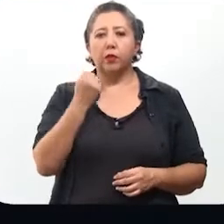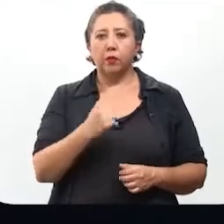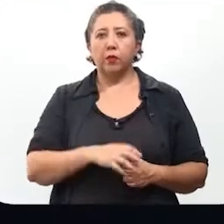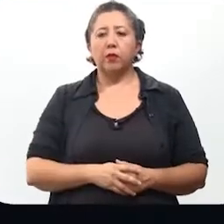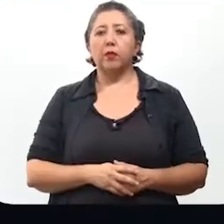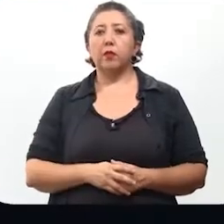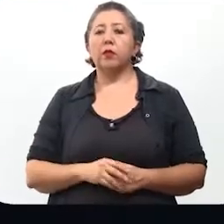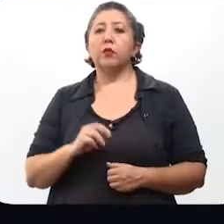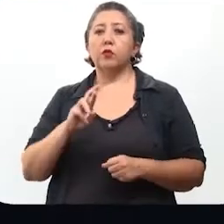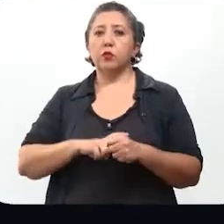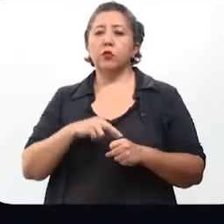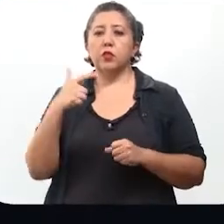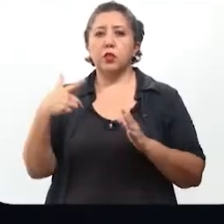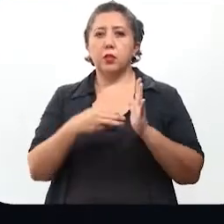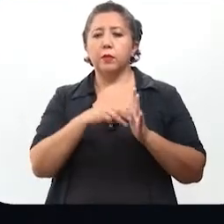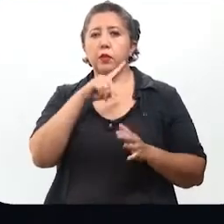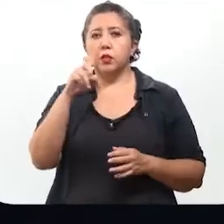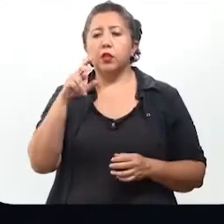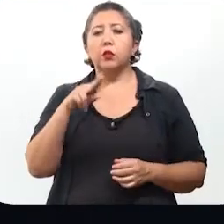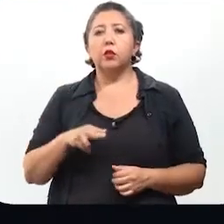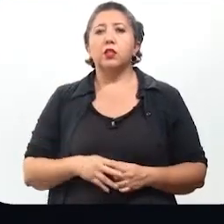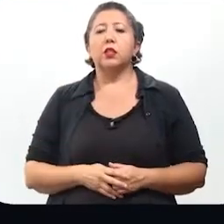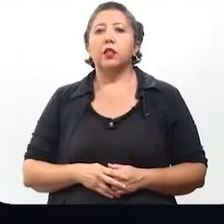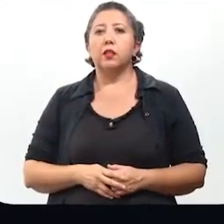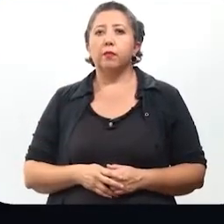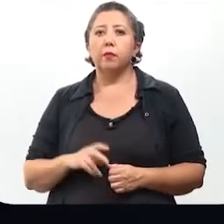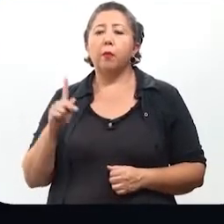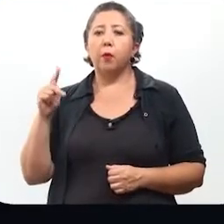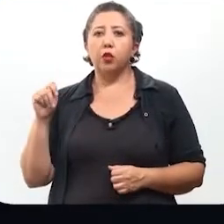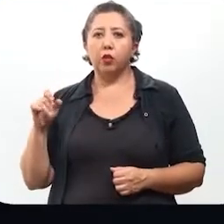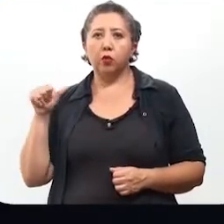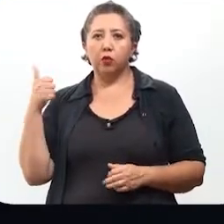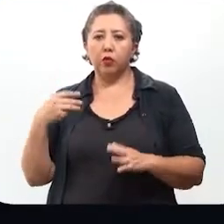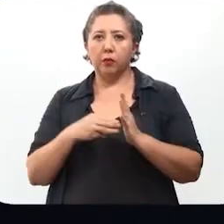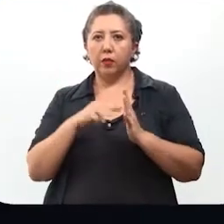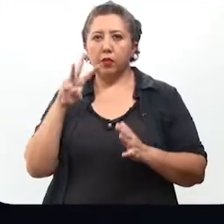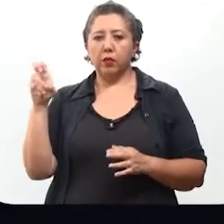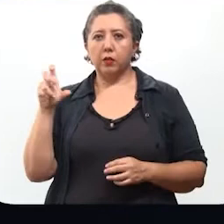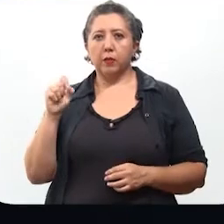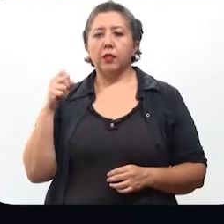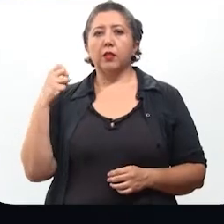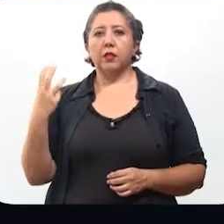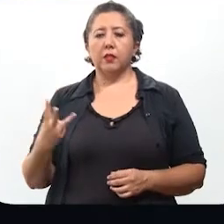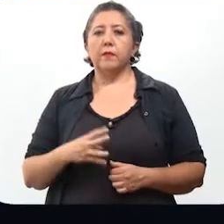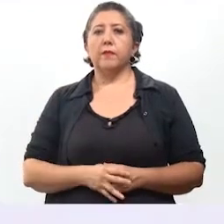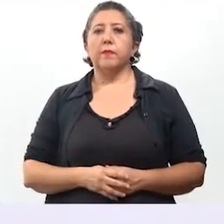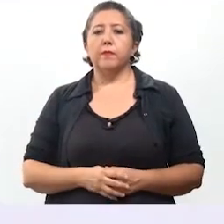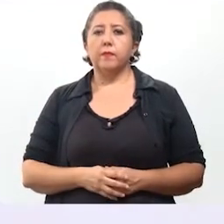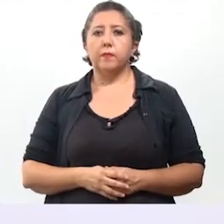4.499, en la zona sur 7.180 y en la zona poniente 11.323.